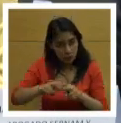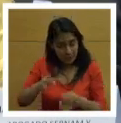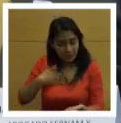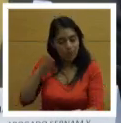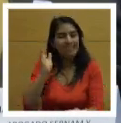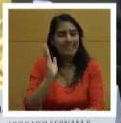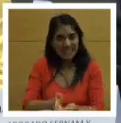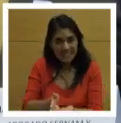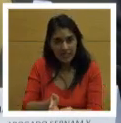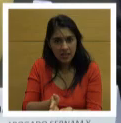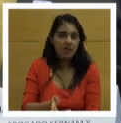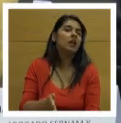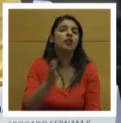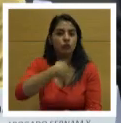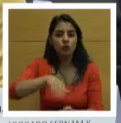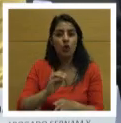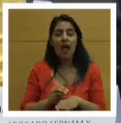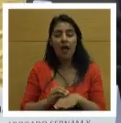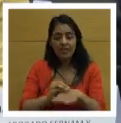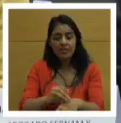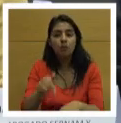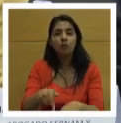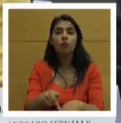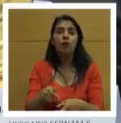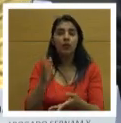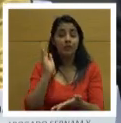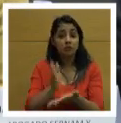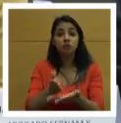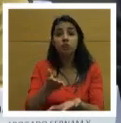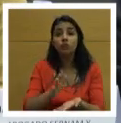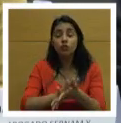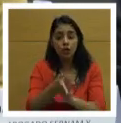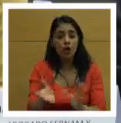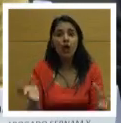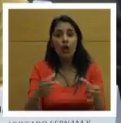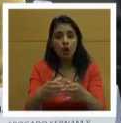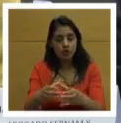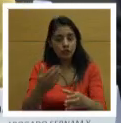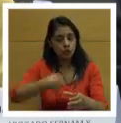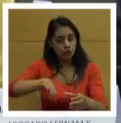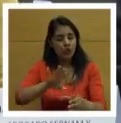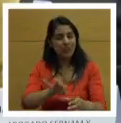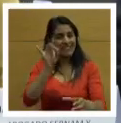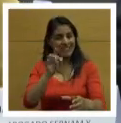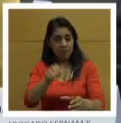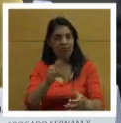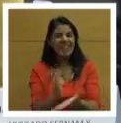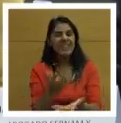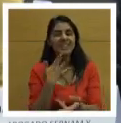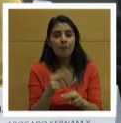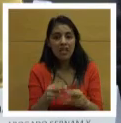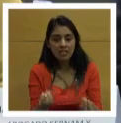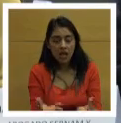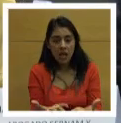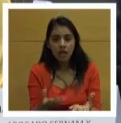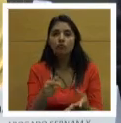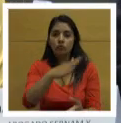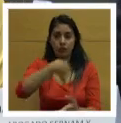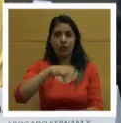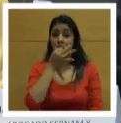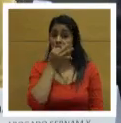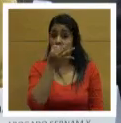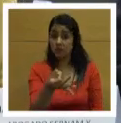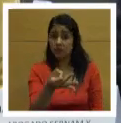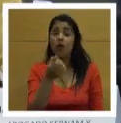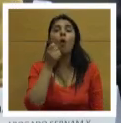a dar cuenta en estos fallos que de los casos que conocemos y que tenemos que tomar las decisiones, tenemos que revelar cuáles son